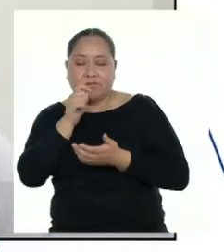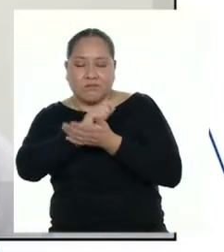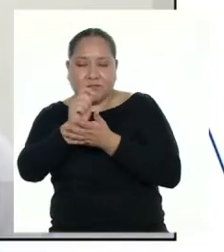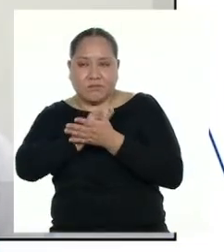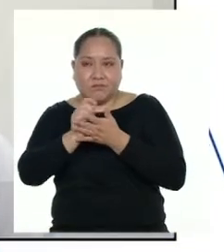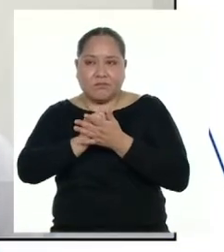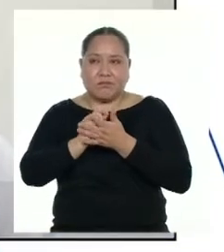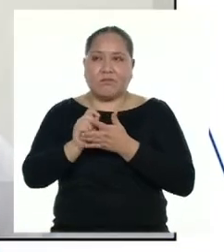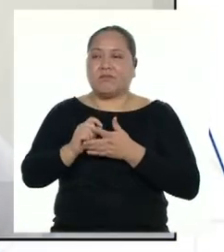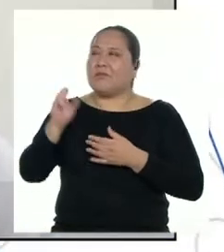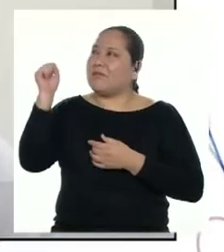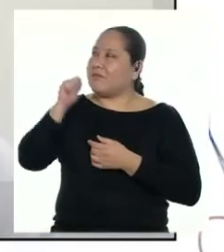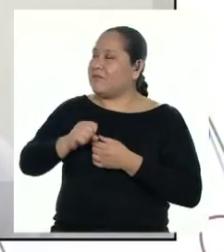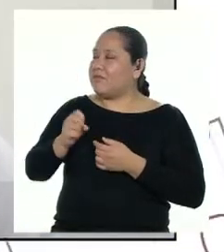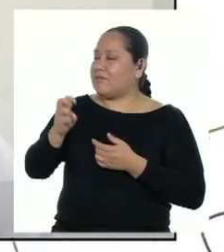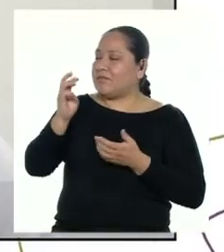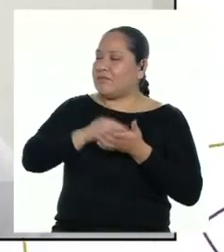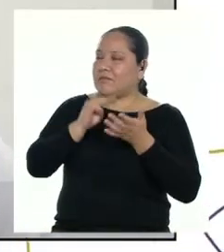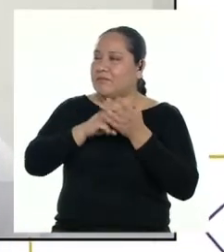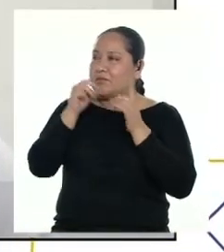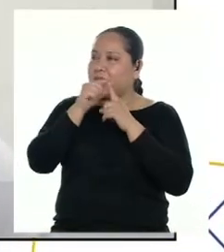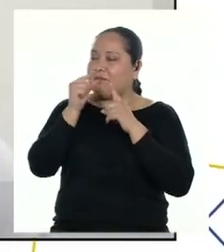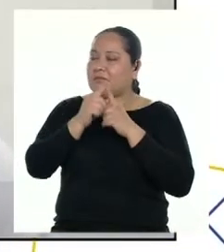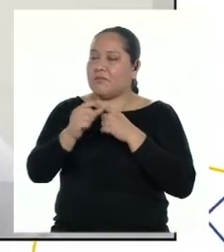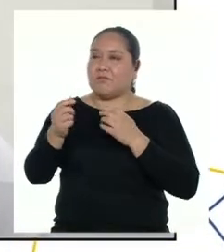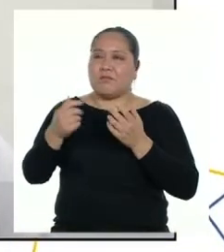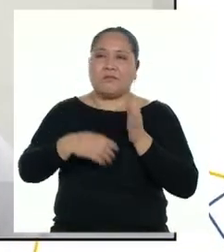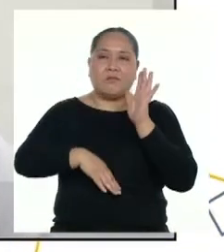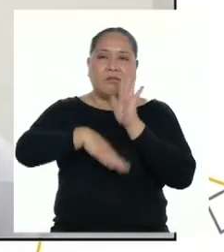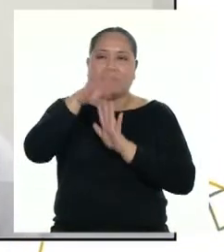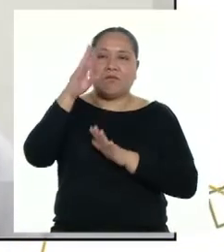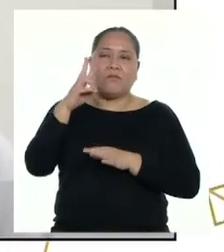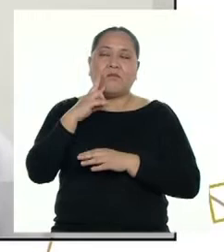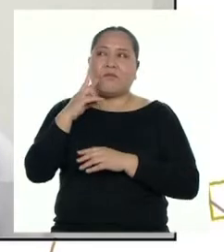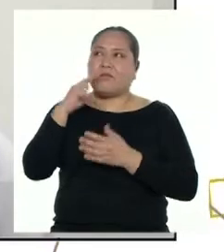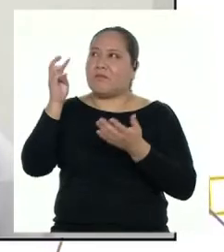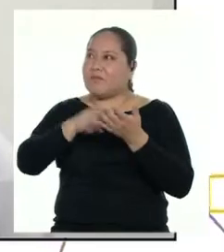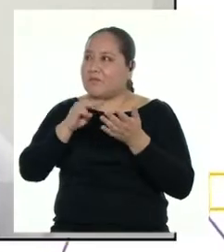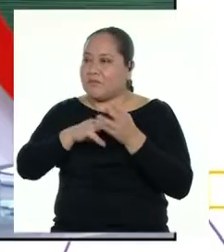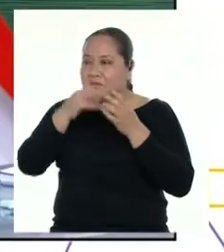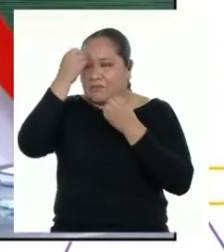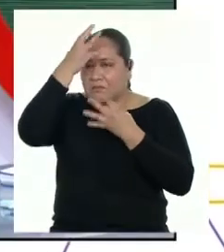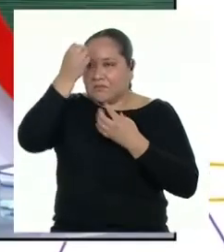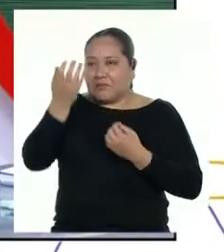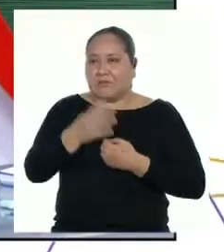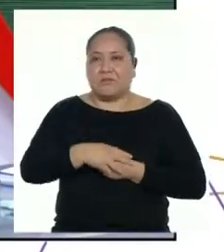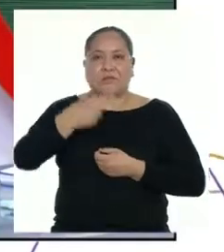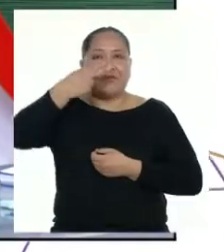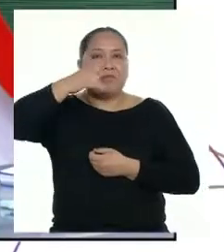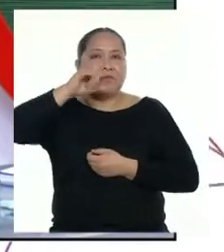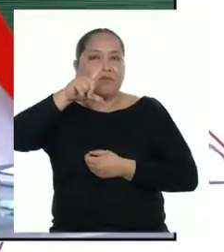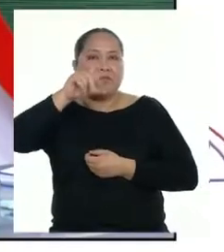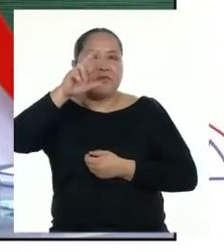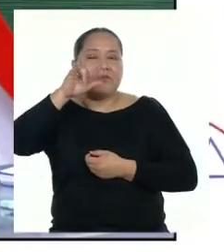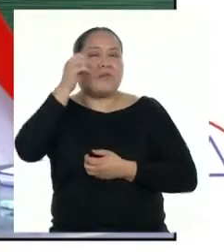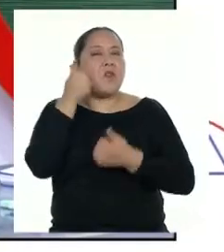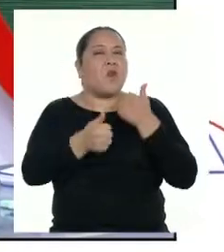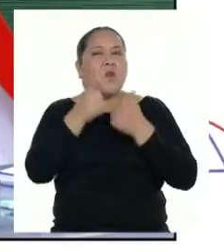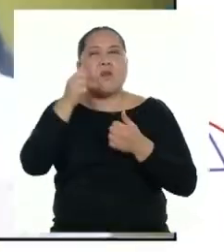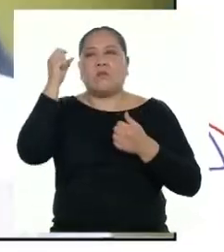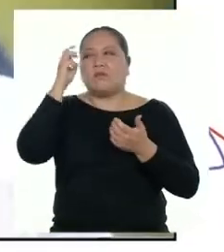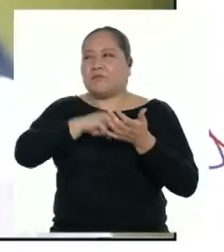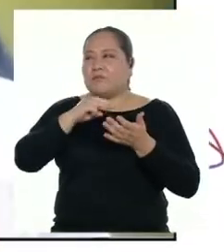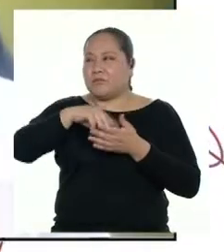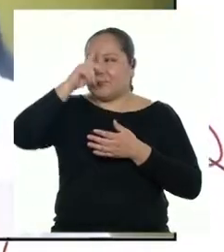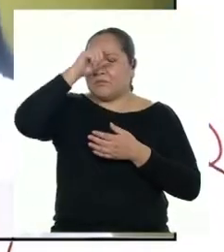porque tengo más palabras, mayor vocabulario, tengo más información. Hilary, ¿qué fue lo que más te costó y por